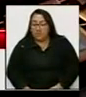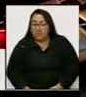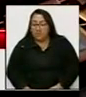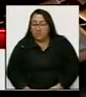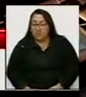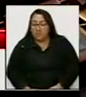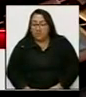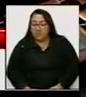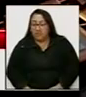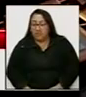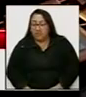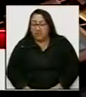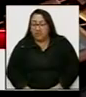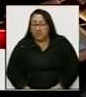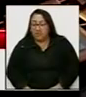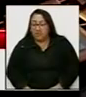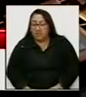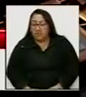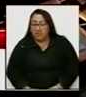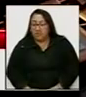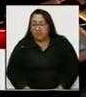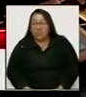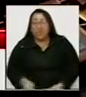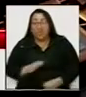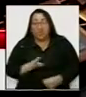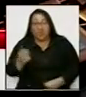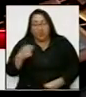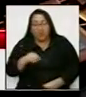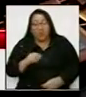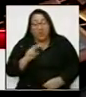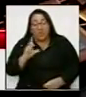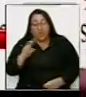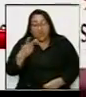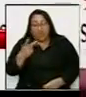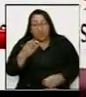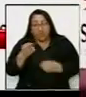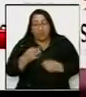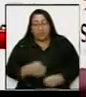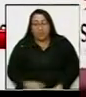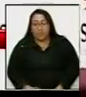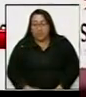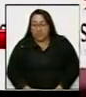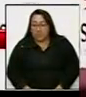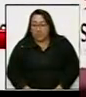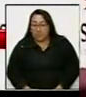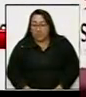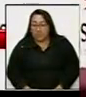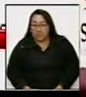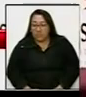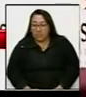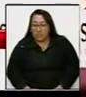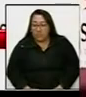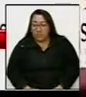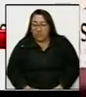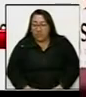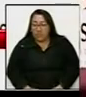De manera que mis disculpas por eso. Segundo, señalar que por alguna razón, presidenta,